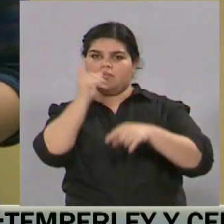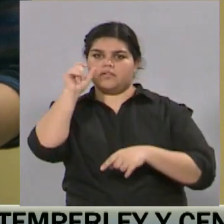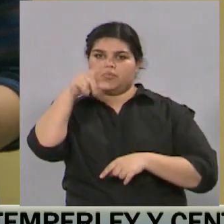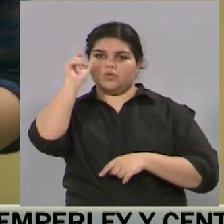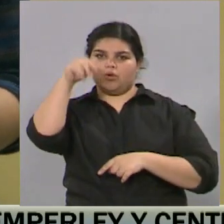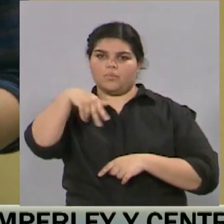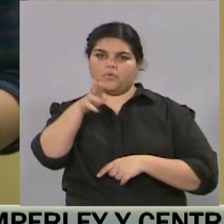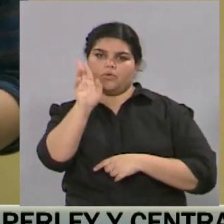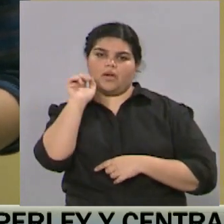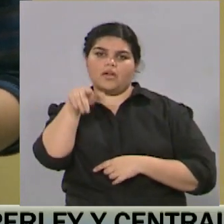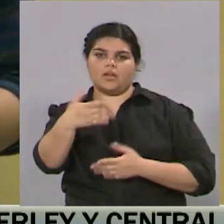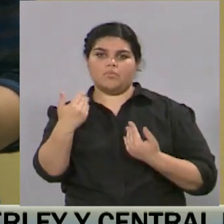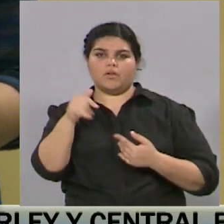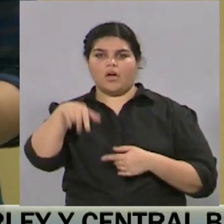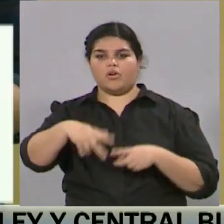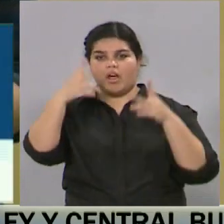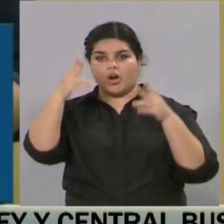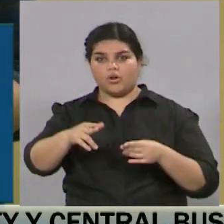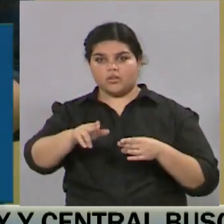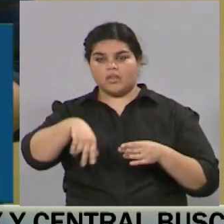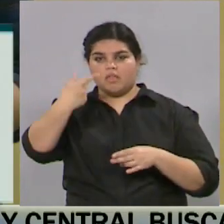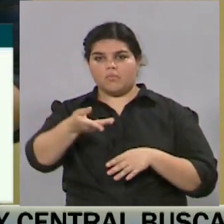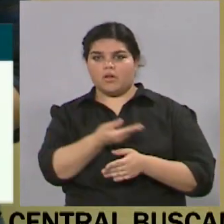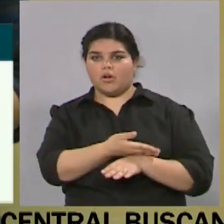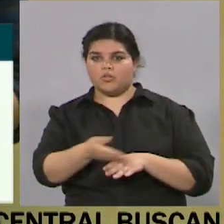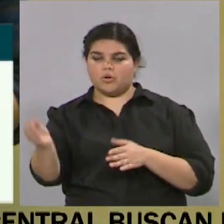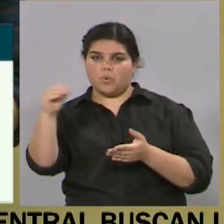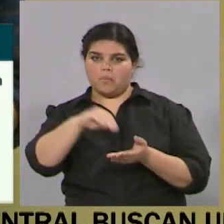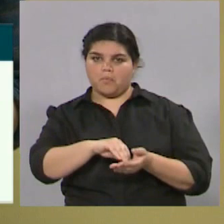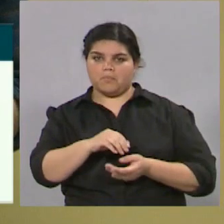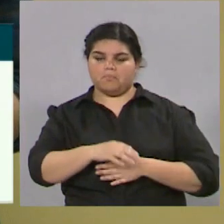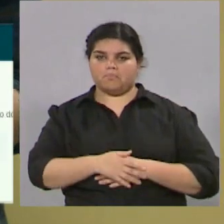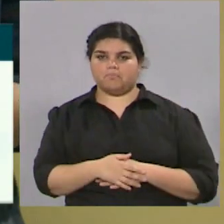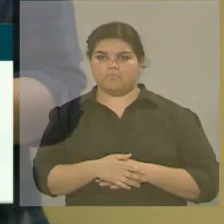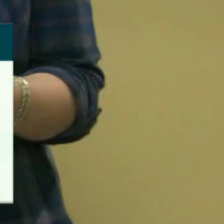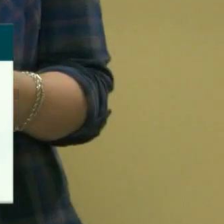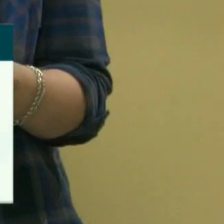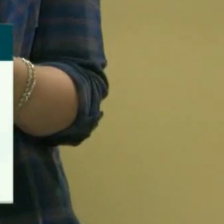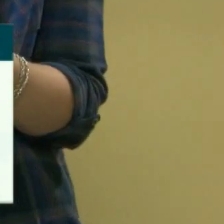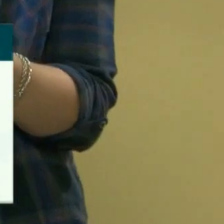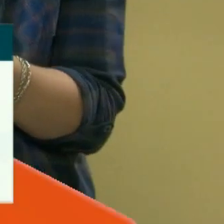www.unidiversidad.com.ar. Vamos a ir a una tanda en Universidad Noticias y enseguida volvemos con más información.